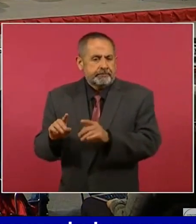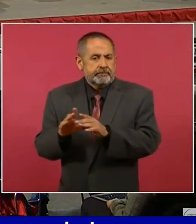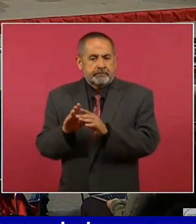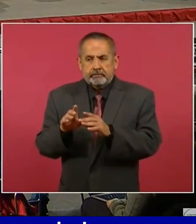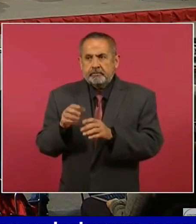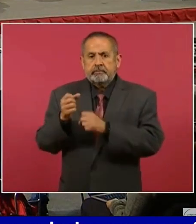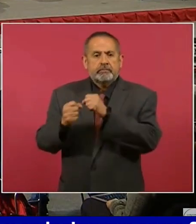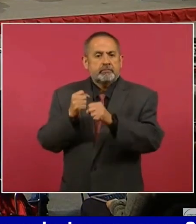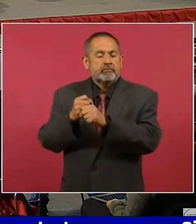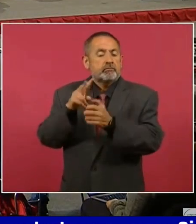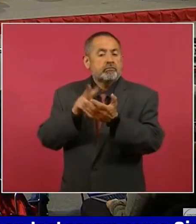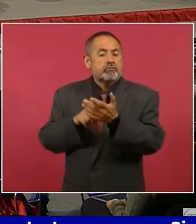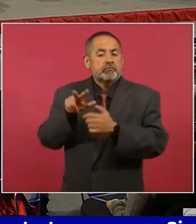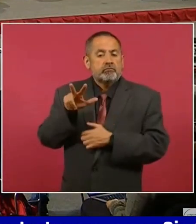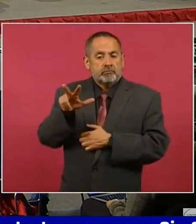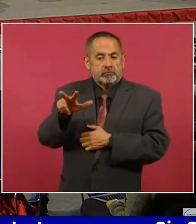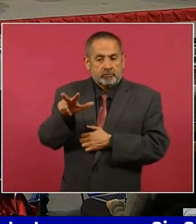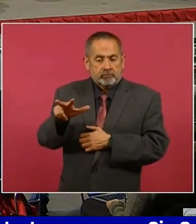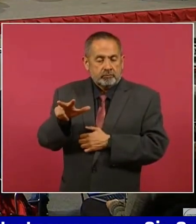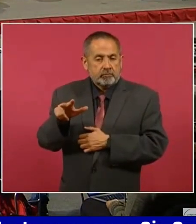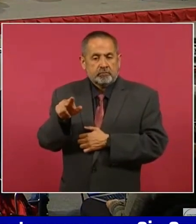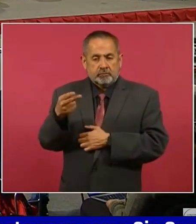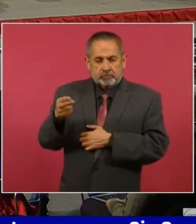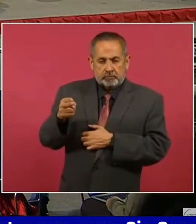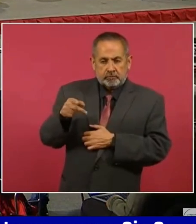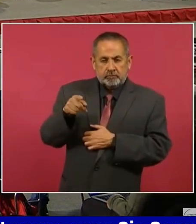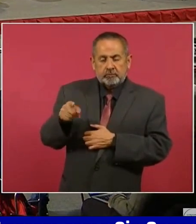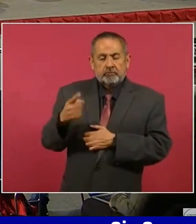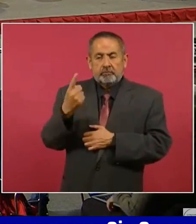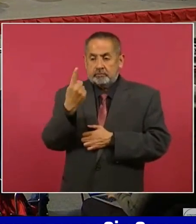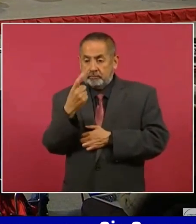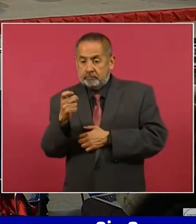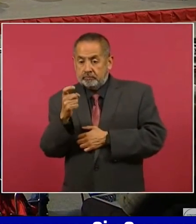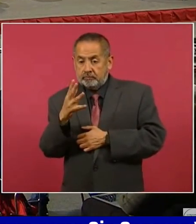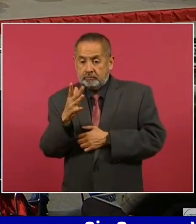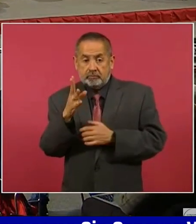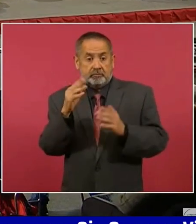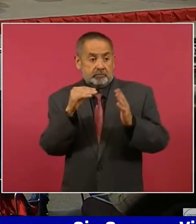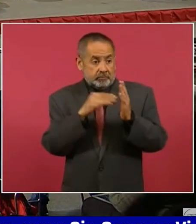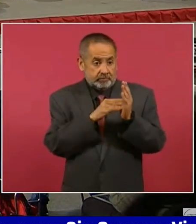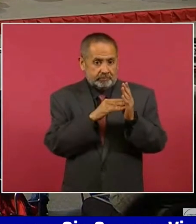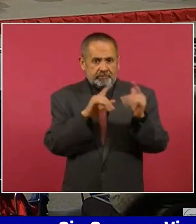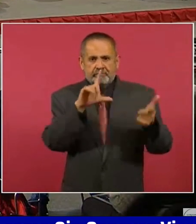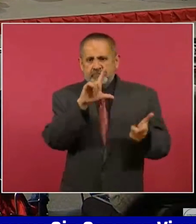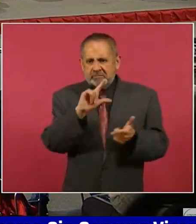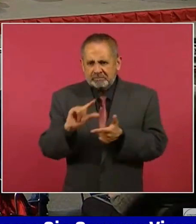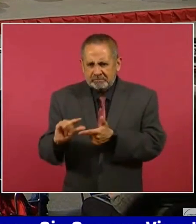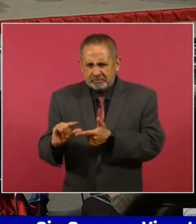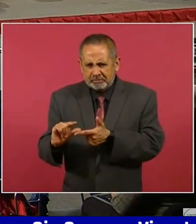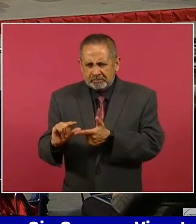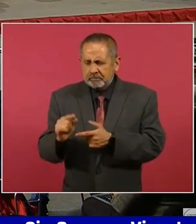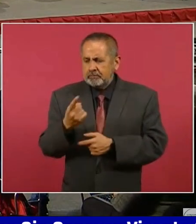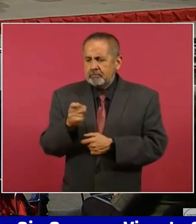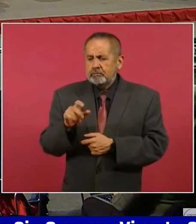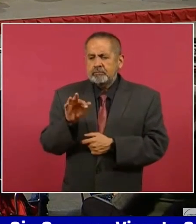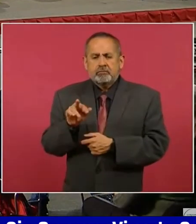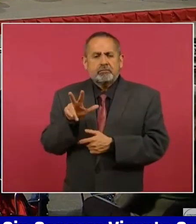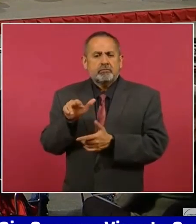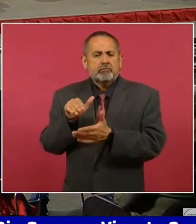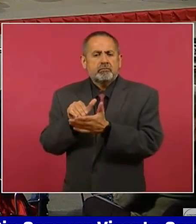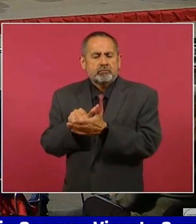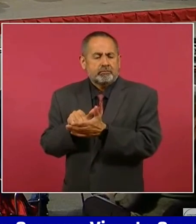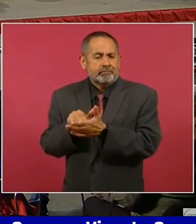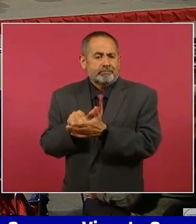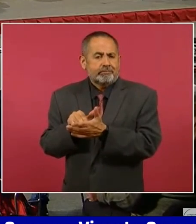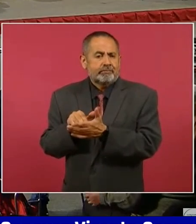el 2018, en noviembre del 18, de 159 mil barriles y 148 mil en enero del